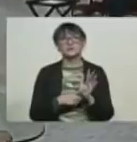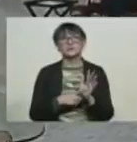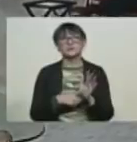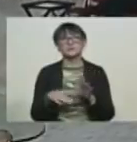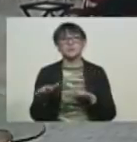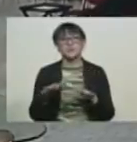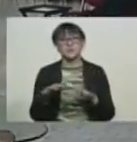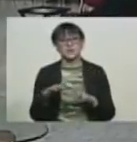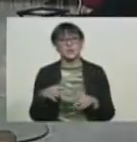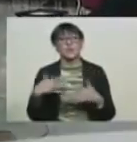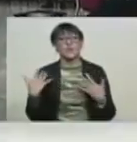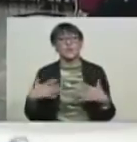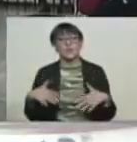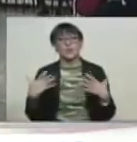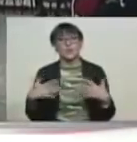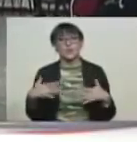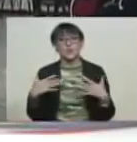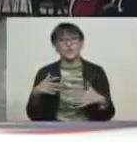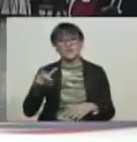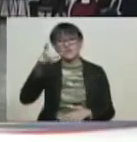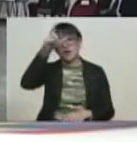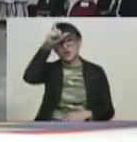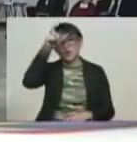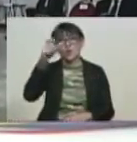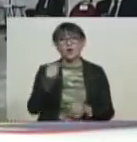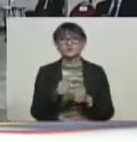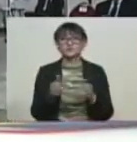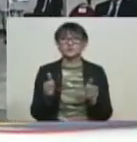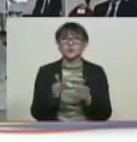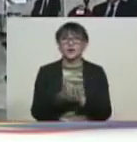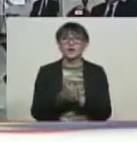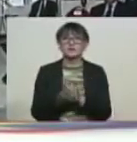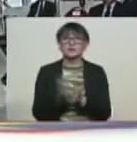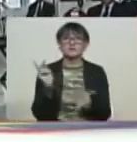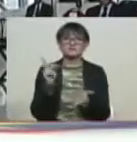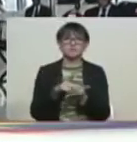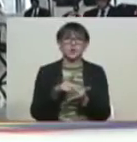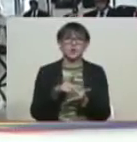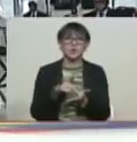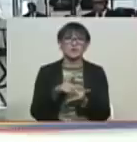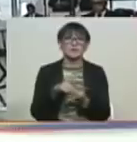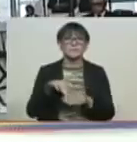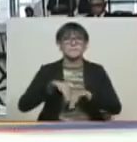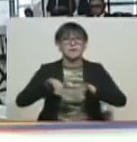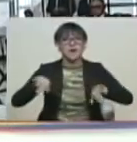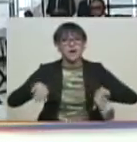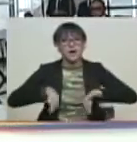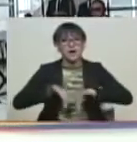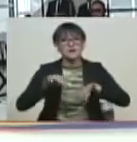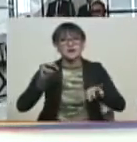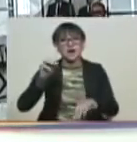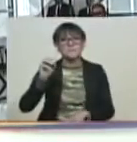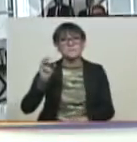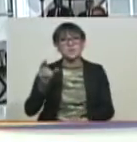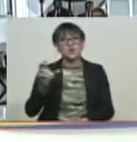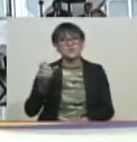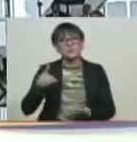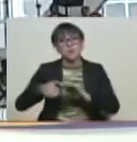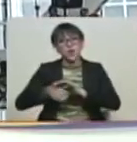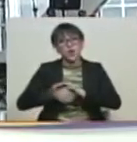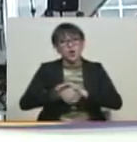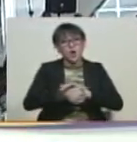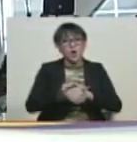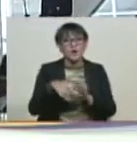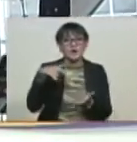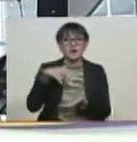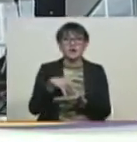es tremendo. Hacia Falcón, hacia Anzoátegui, hacia las playas de Mochima, hacia Morrocoy en